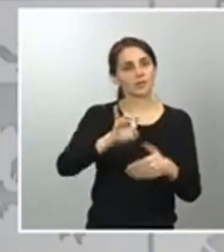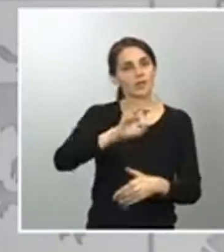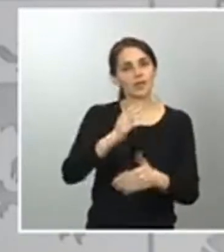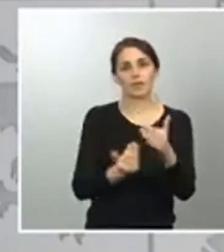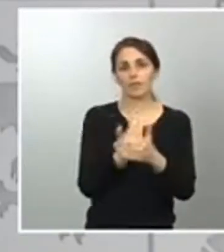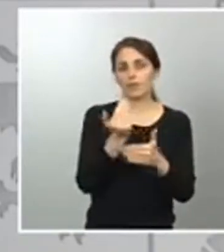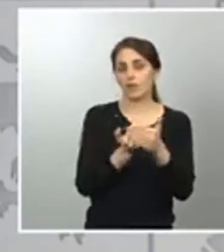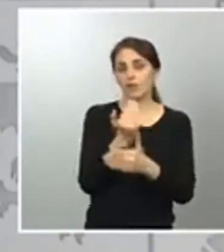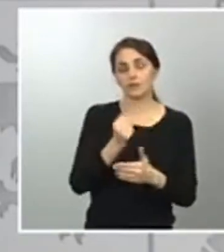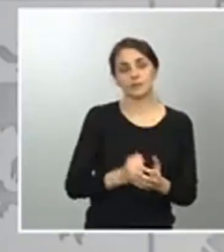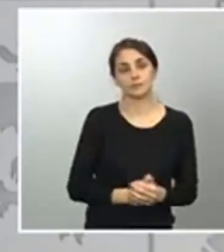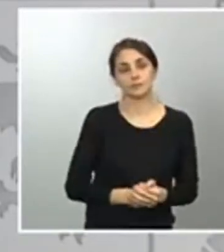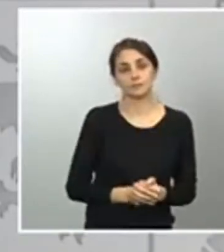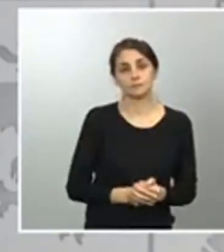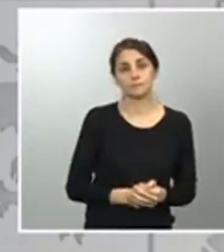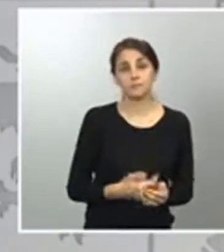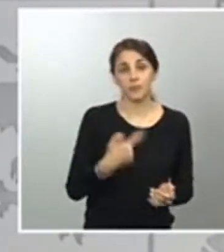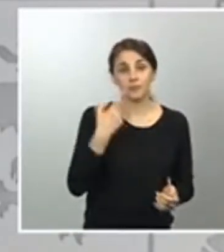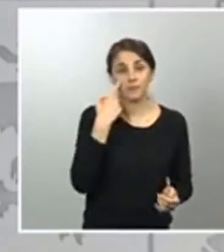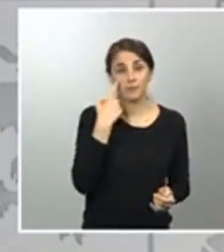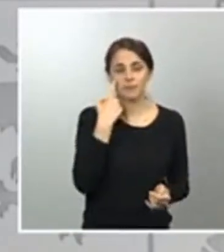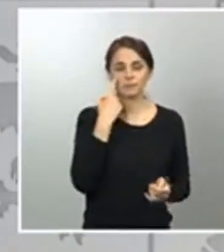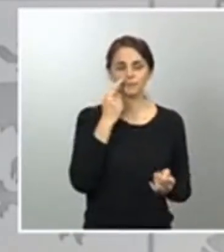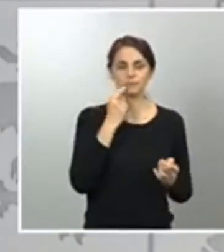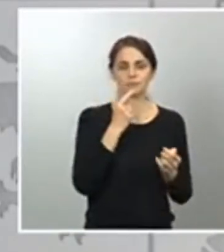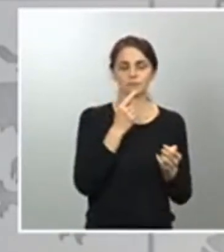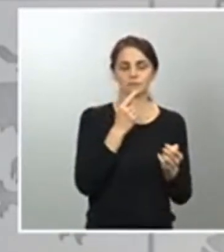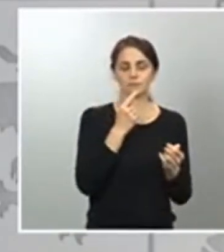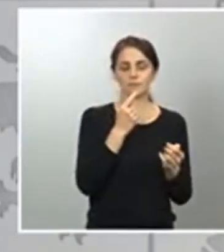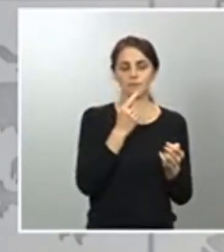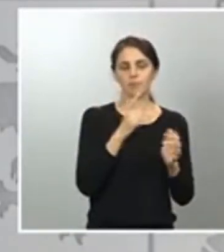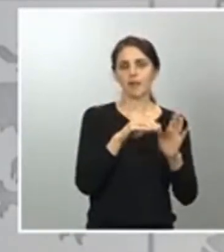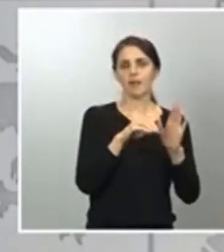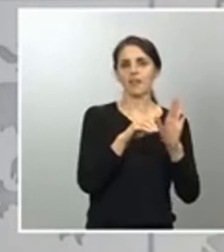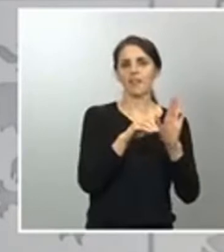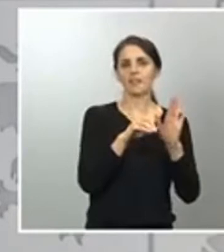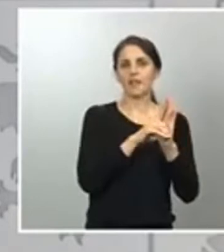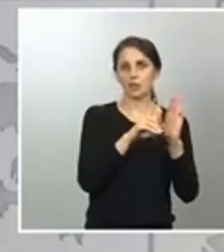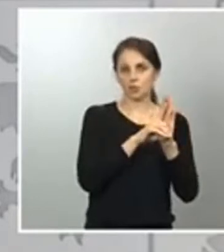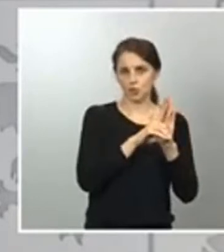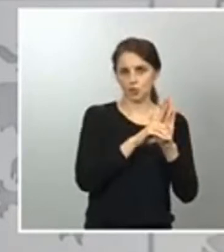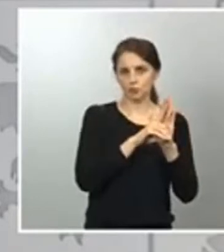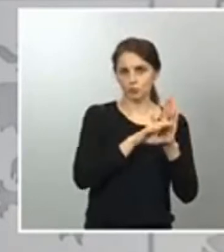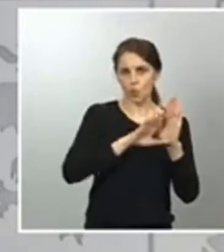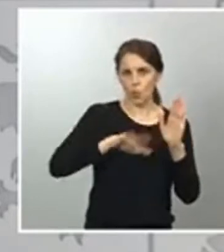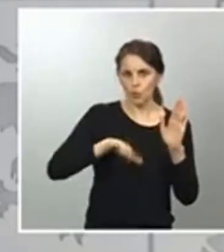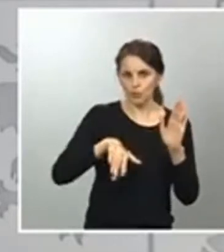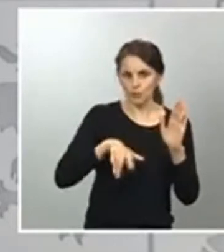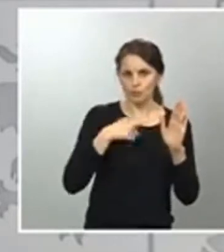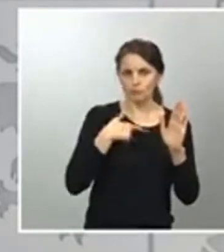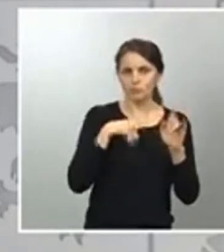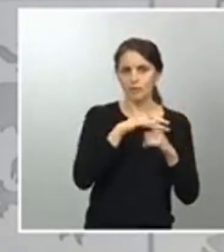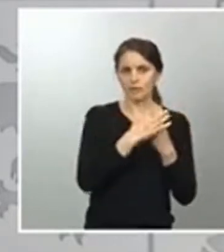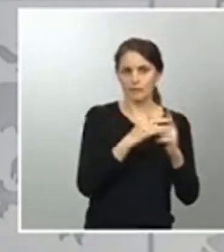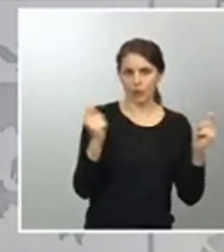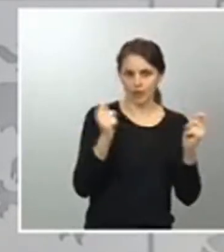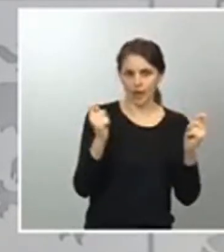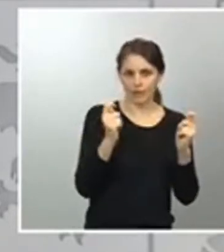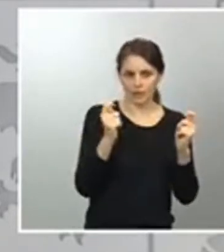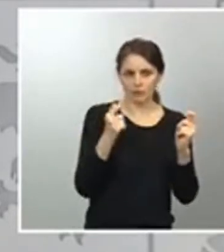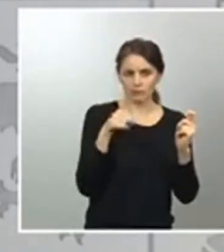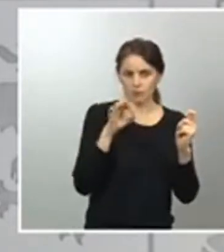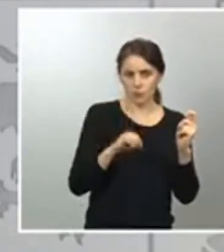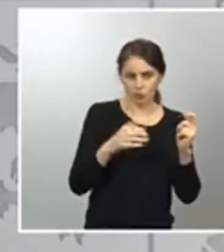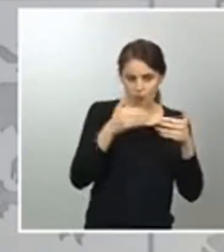modificaciones que hicimos en el último decreto de estado de alarma, que es precisamente el que ahora mismo estamos disfrutando en su nueva